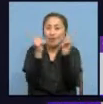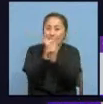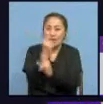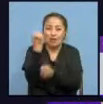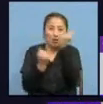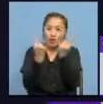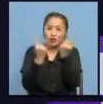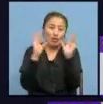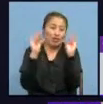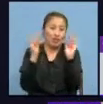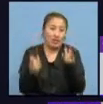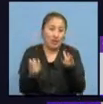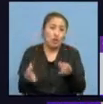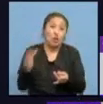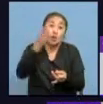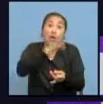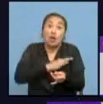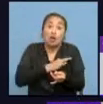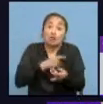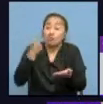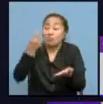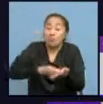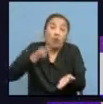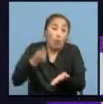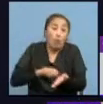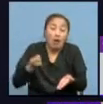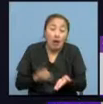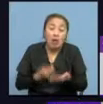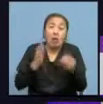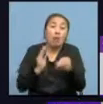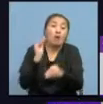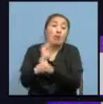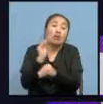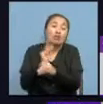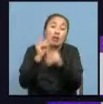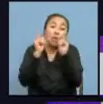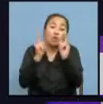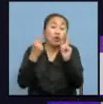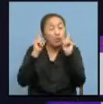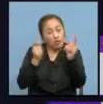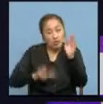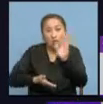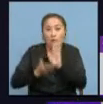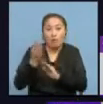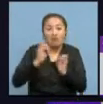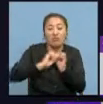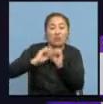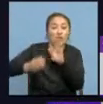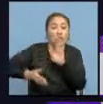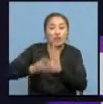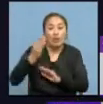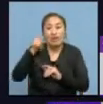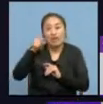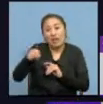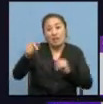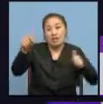complejo. No hay sueldo que se pueda pagar como para mantener docentes, los docentes se nos están yendo, y también detrás de los